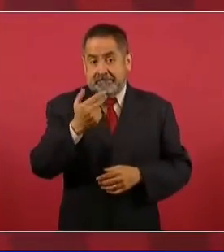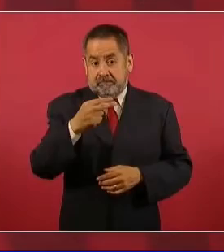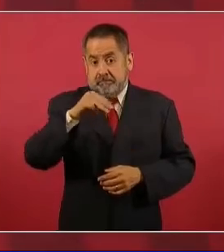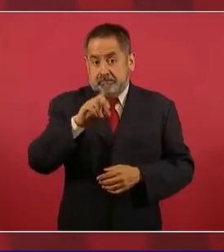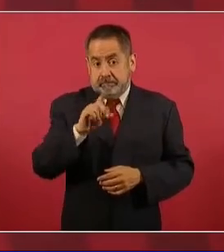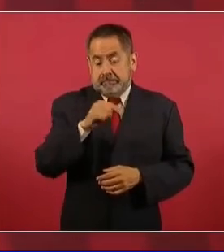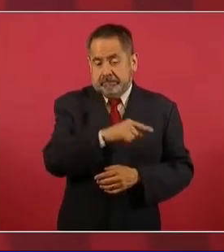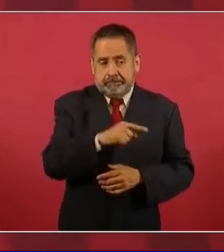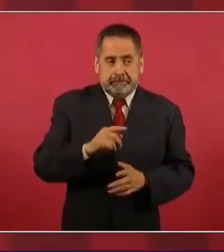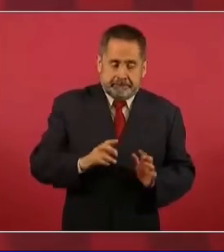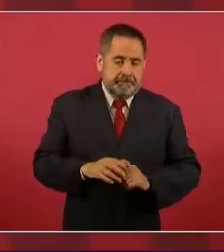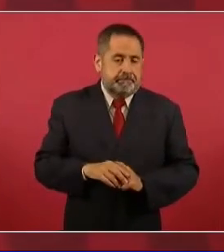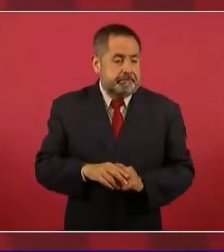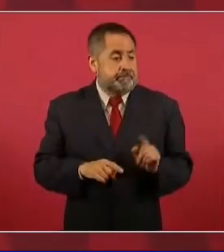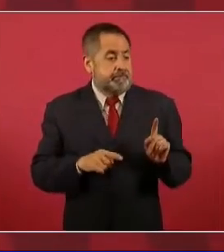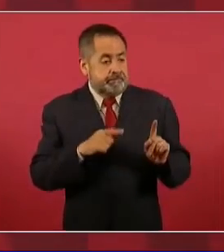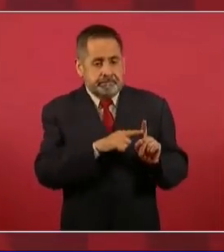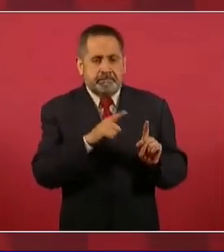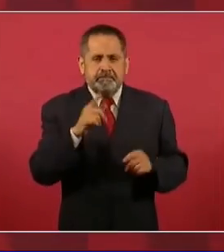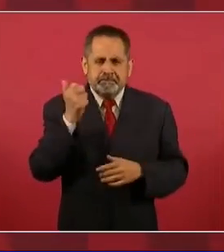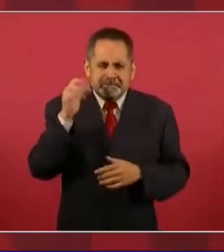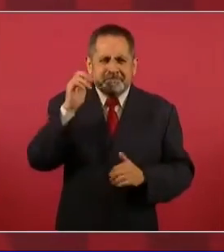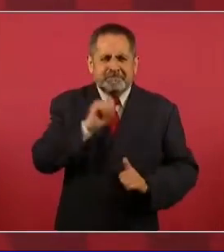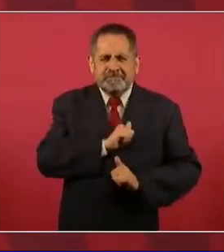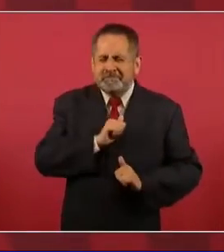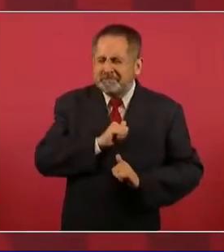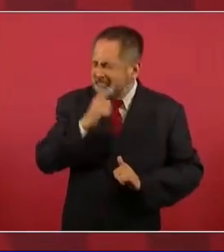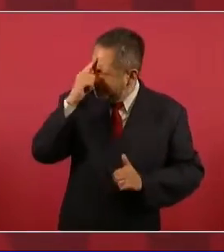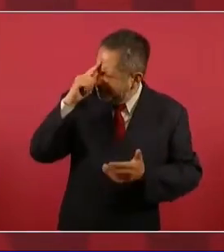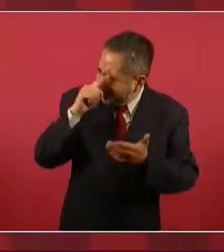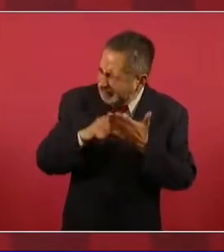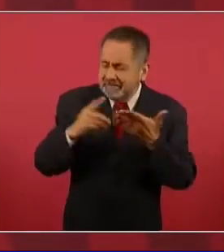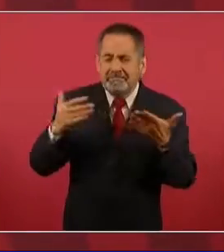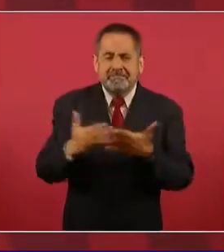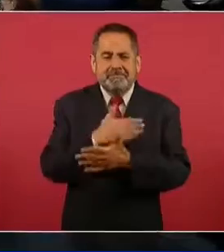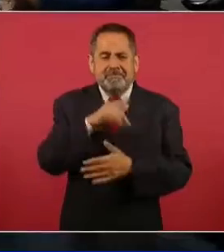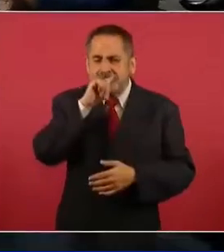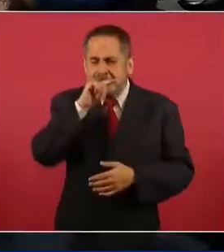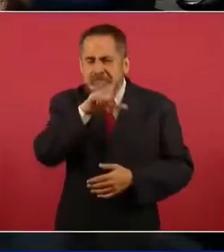Ahumada era militar, creo que de Jalisco.